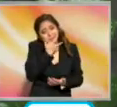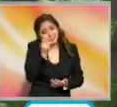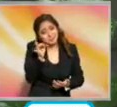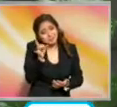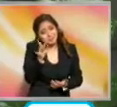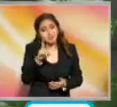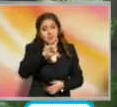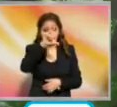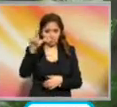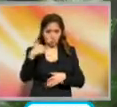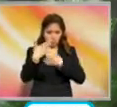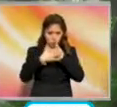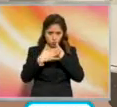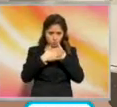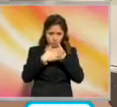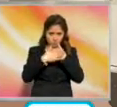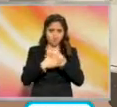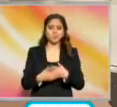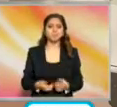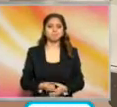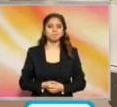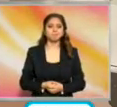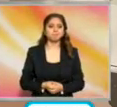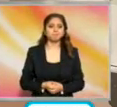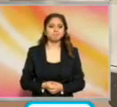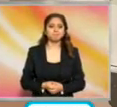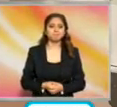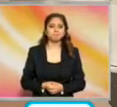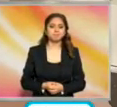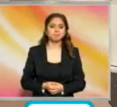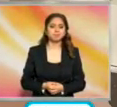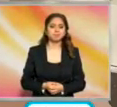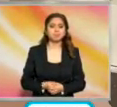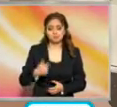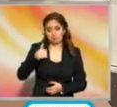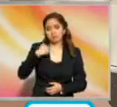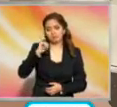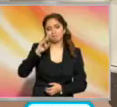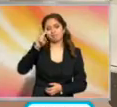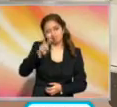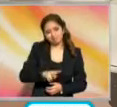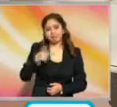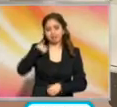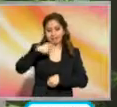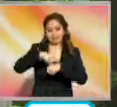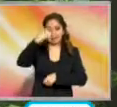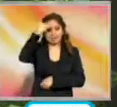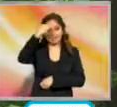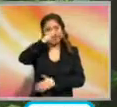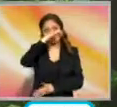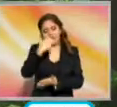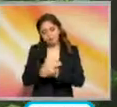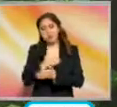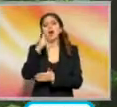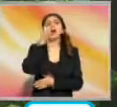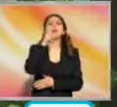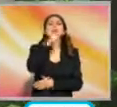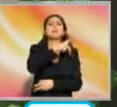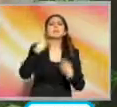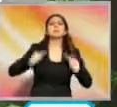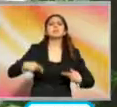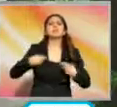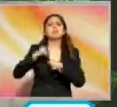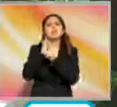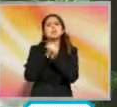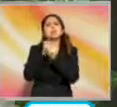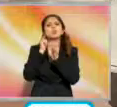¿Qué tal que nos las traes? No, pues sí, claro, es lo que iba a decir justamente. ¿Qué les parece si dejamos para una ocasión interesante qué es lo que vimos en YouTube y sobre todo qué es lo que viene